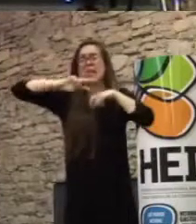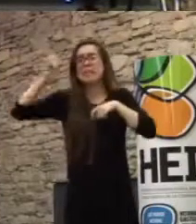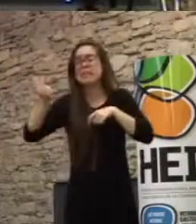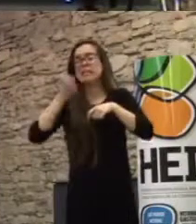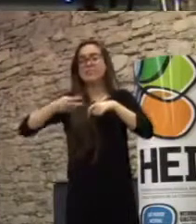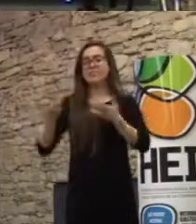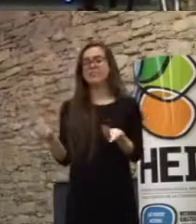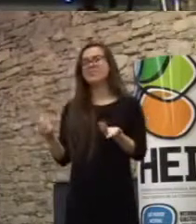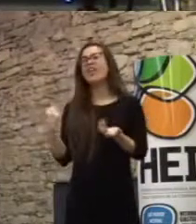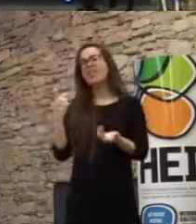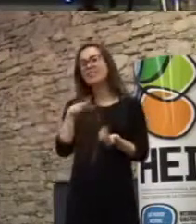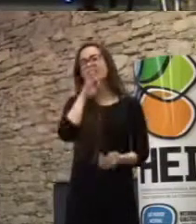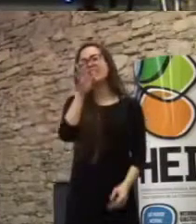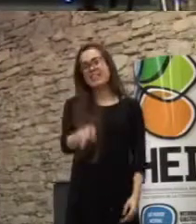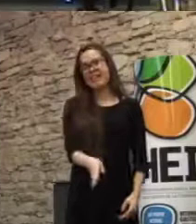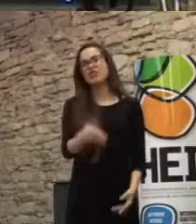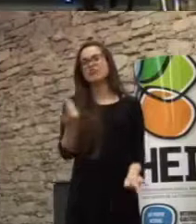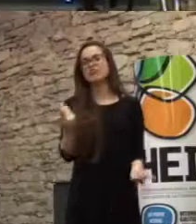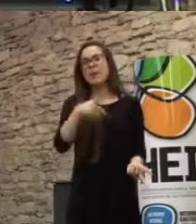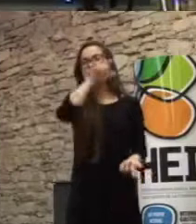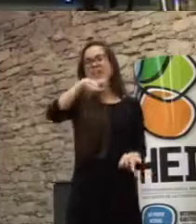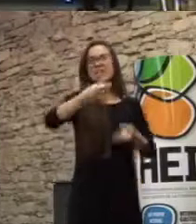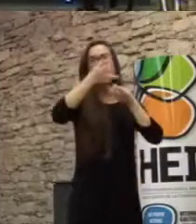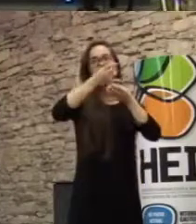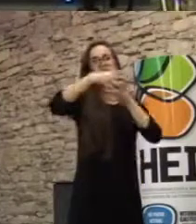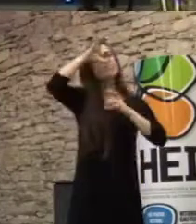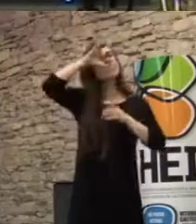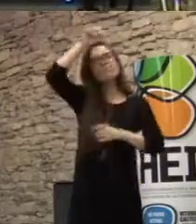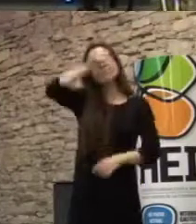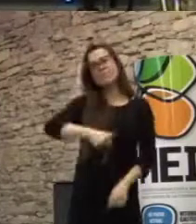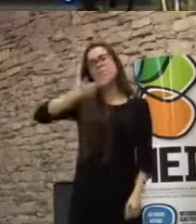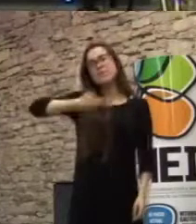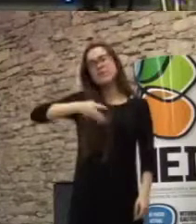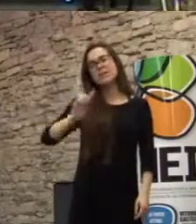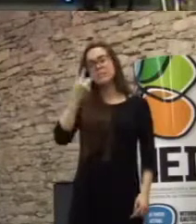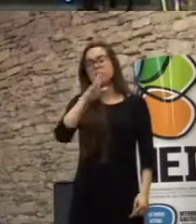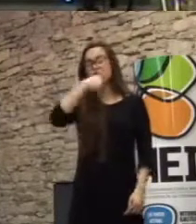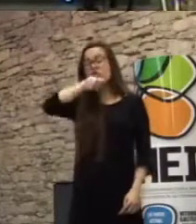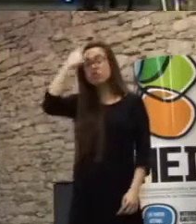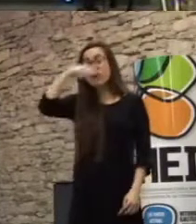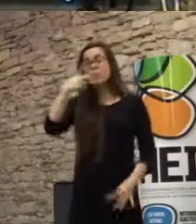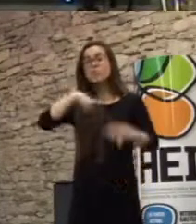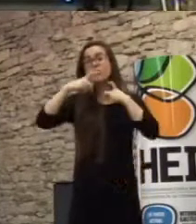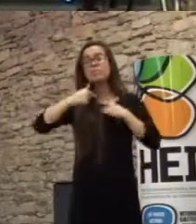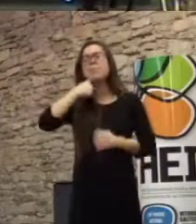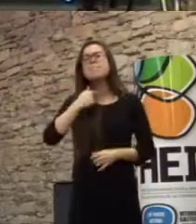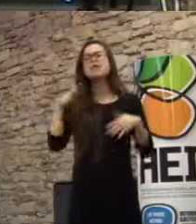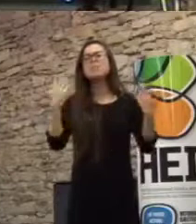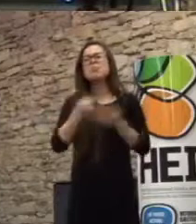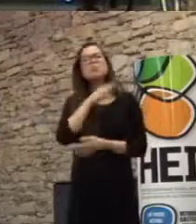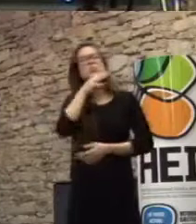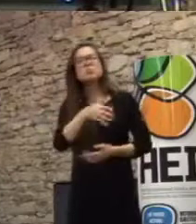pero la historia es la información siempre de primera mano ver ahora sabemos que se pierde esta información pero por qué diablos se pierde